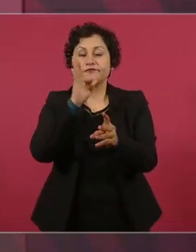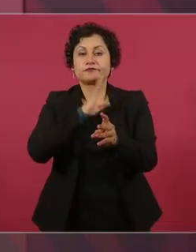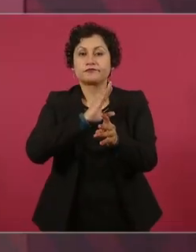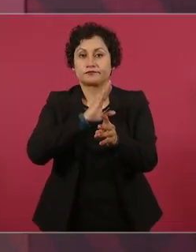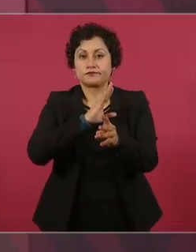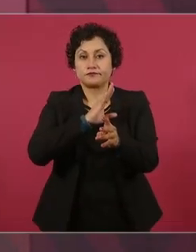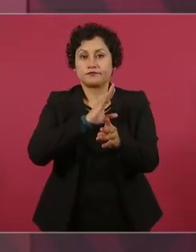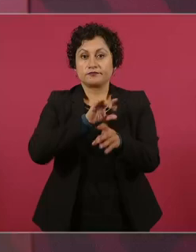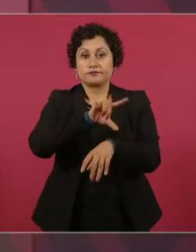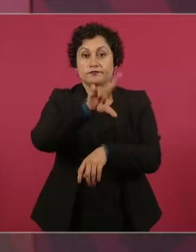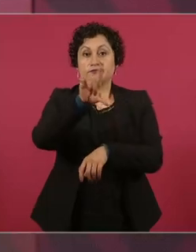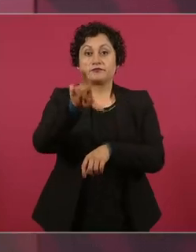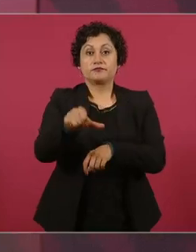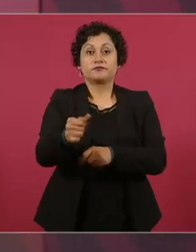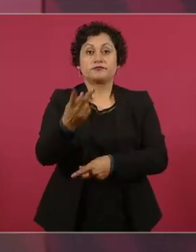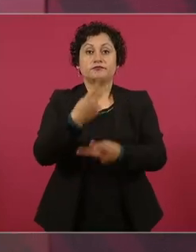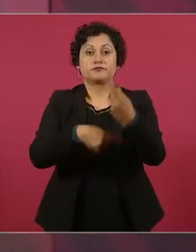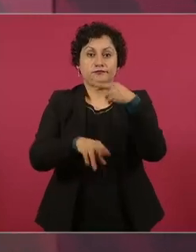entonces,